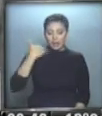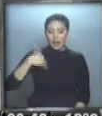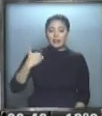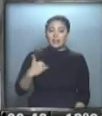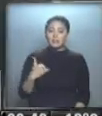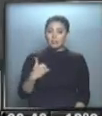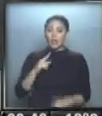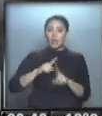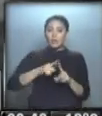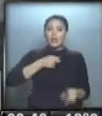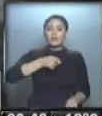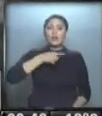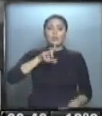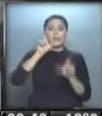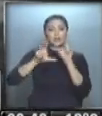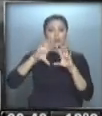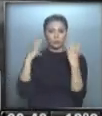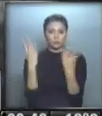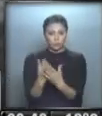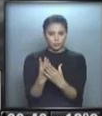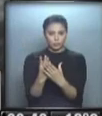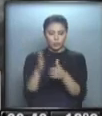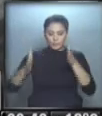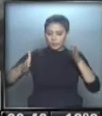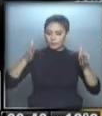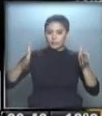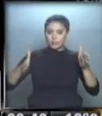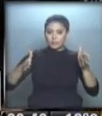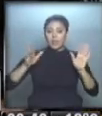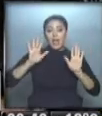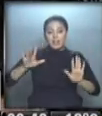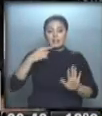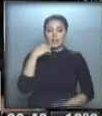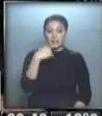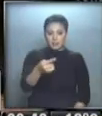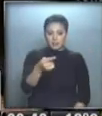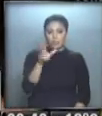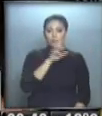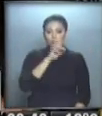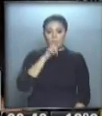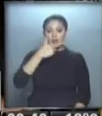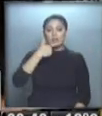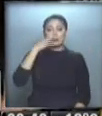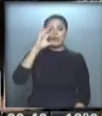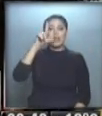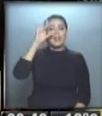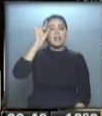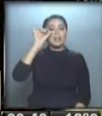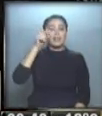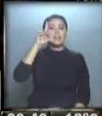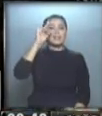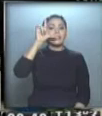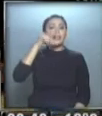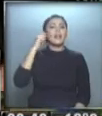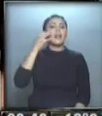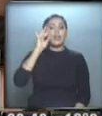Argentina por crímenes de lesa humanidad en ese período. Así lo anticipó Soledad Luque Delgado,